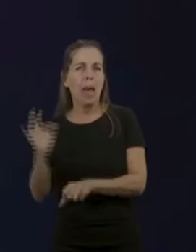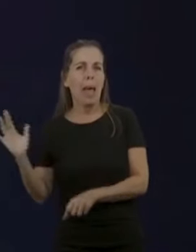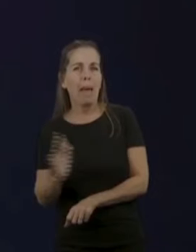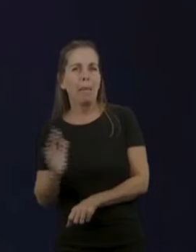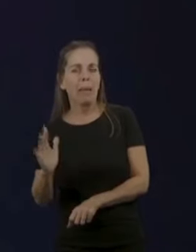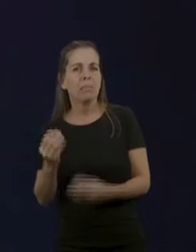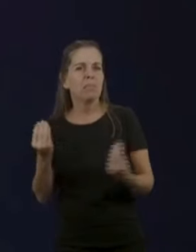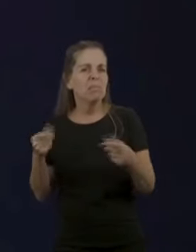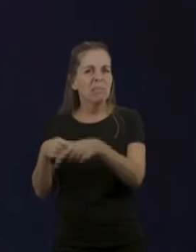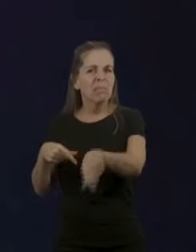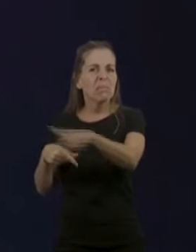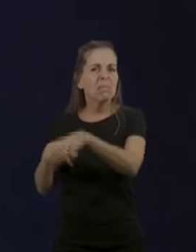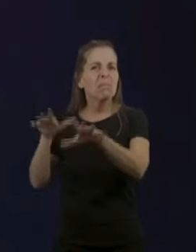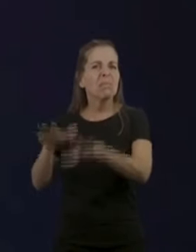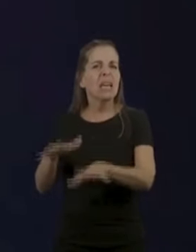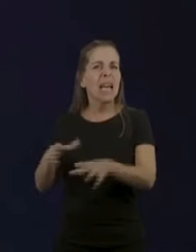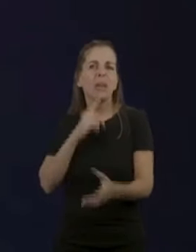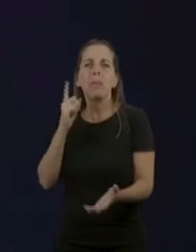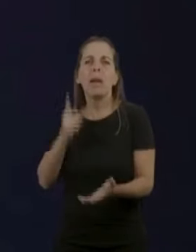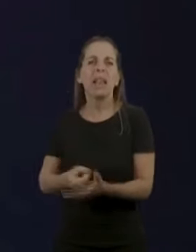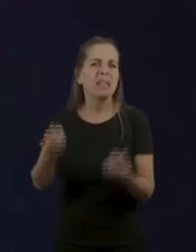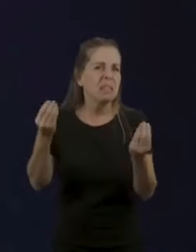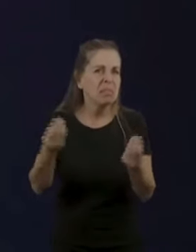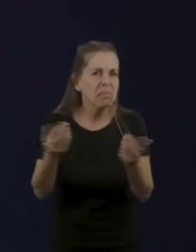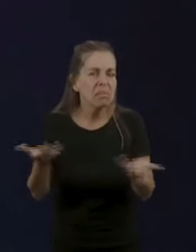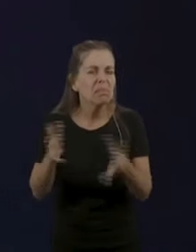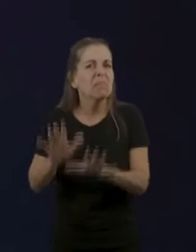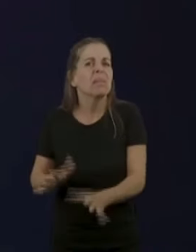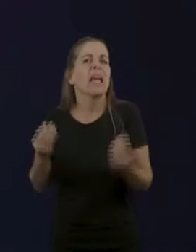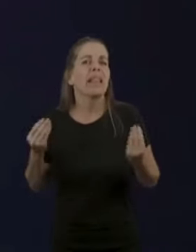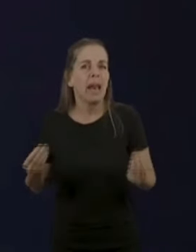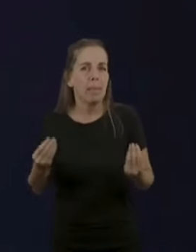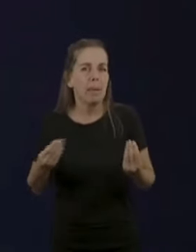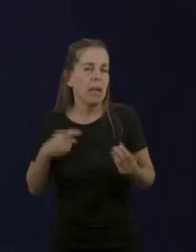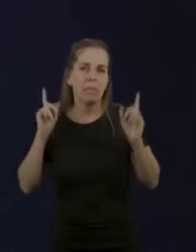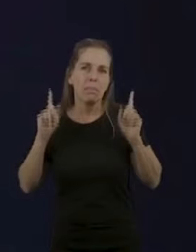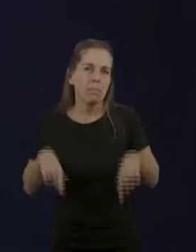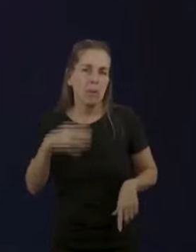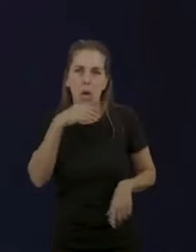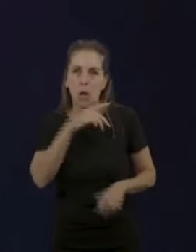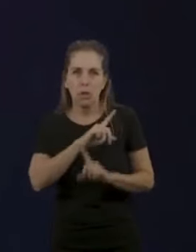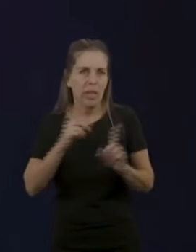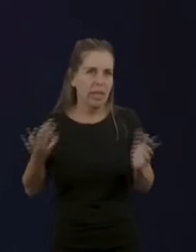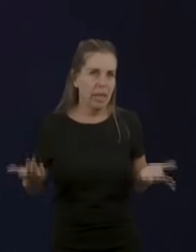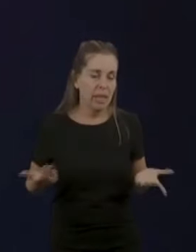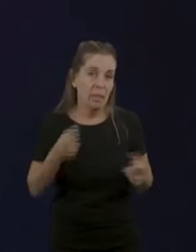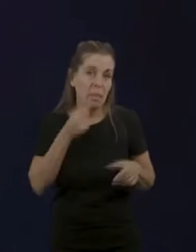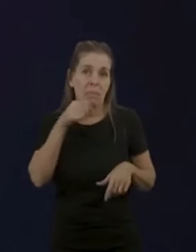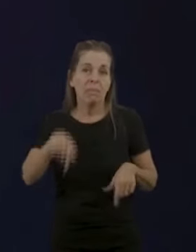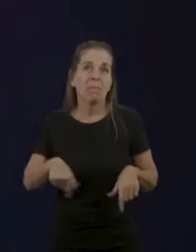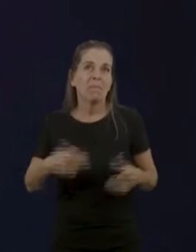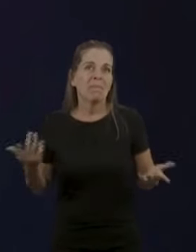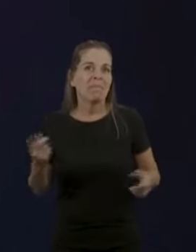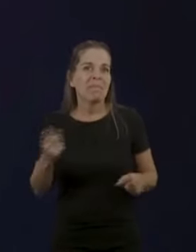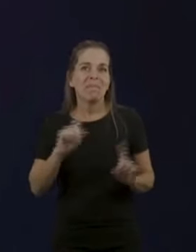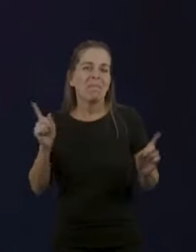para definir una una una posición o una acción a seguir ellos la verdad que no se entiende Imagínate que apenas